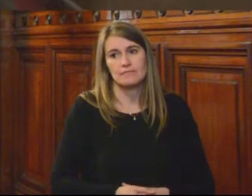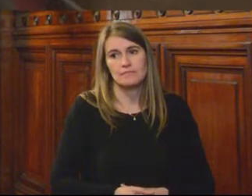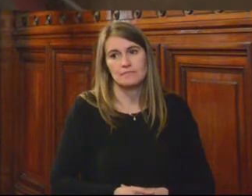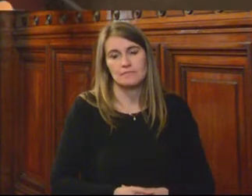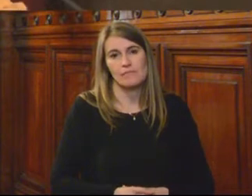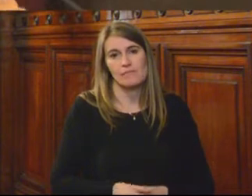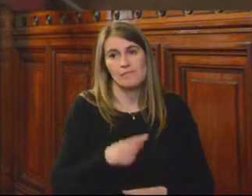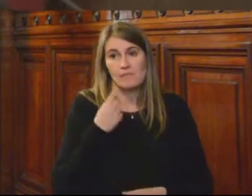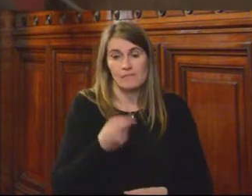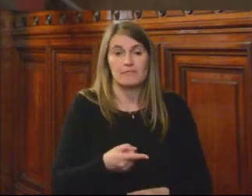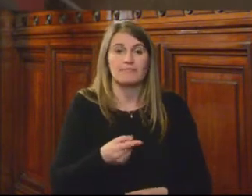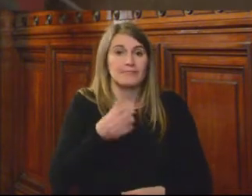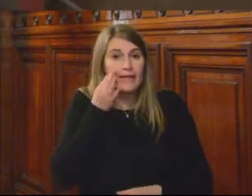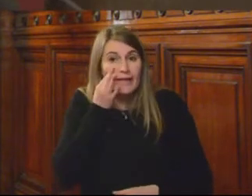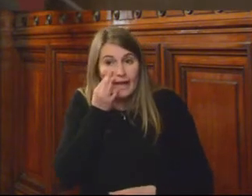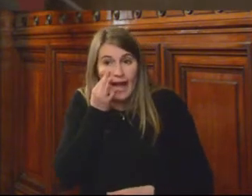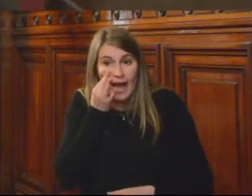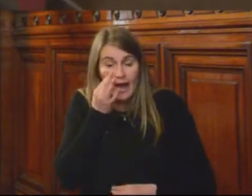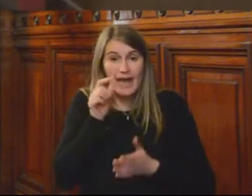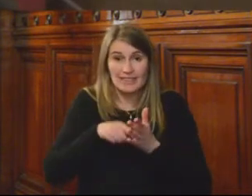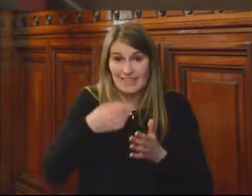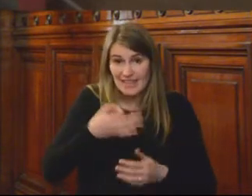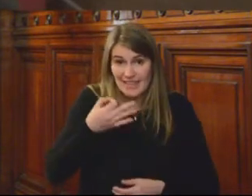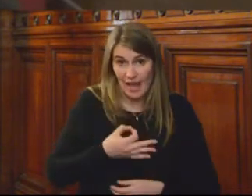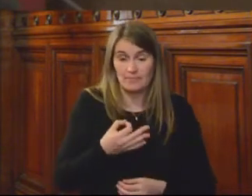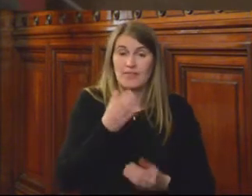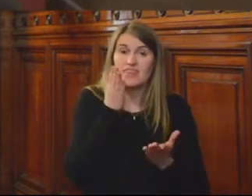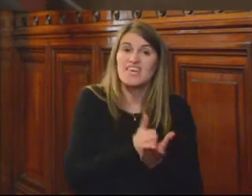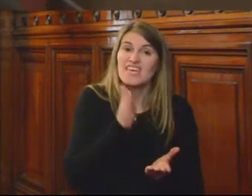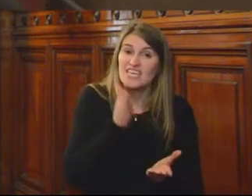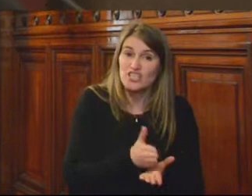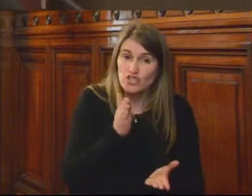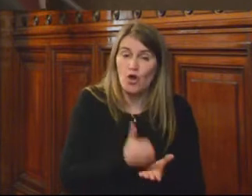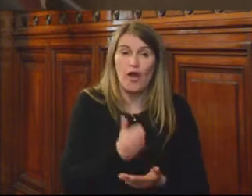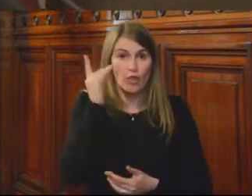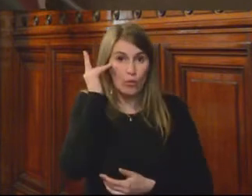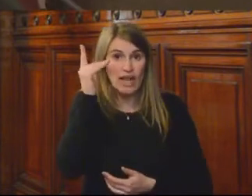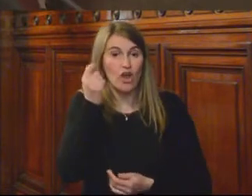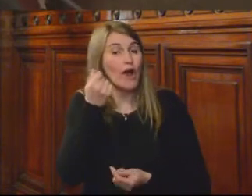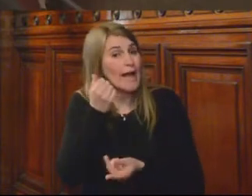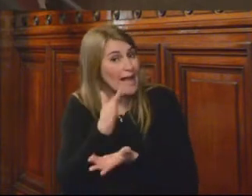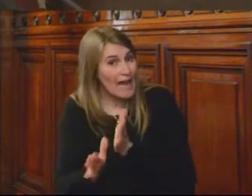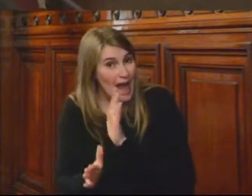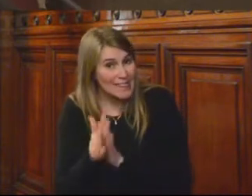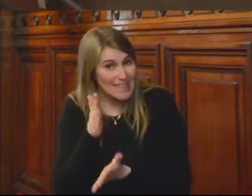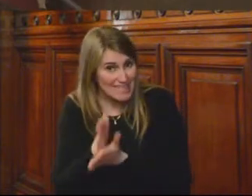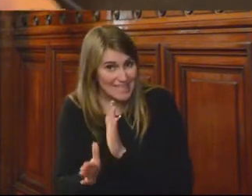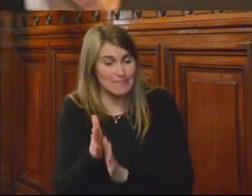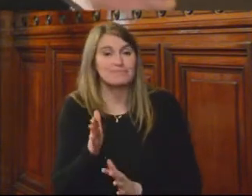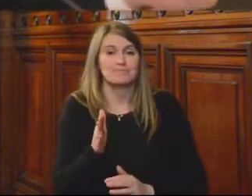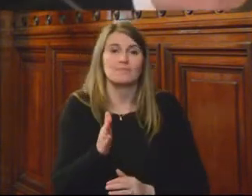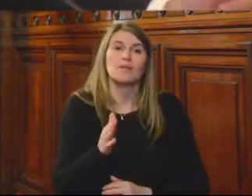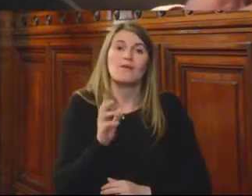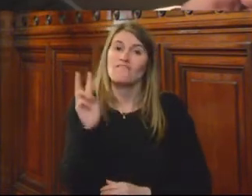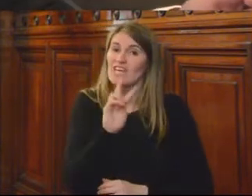En el marco de la garantía del derecho a la educación, a la gratuidad de la educación, debemos decir que en